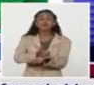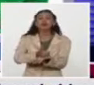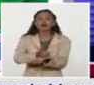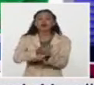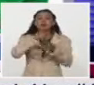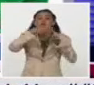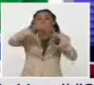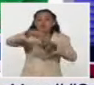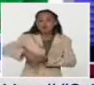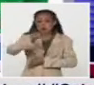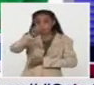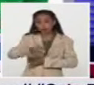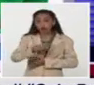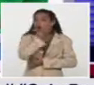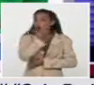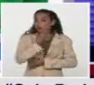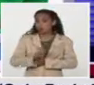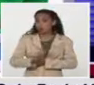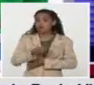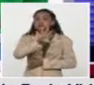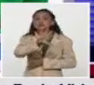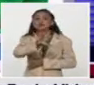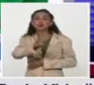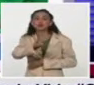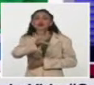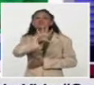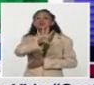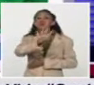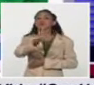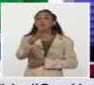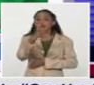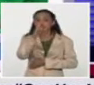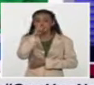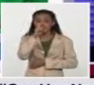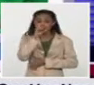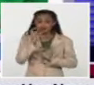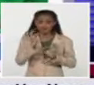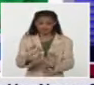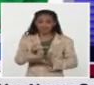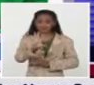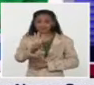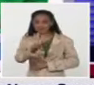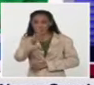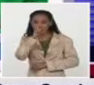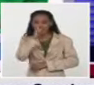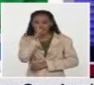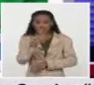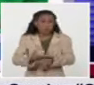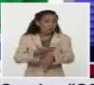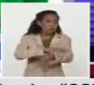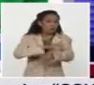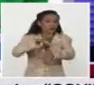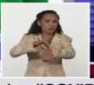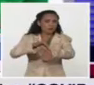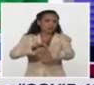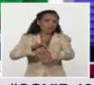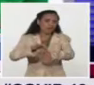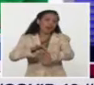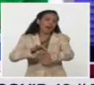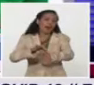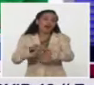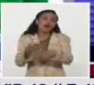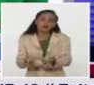joven, 54 años de edad, con antecedentes de hipertensión arterial